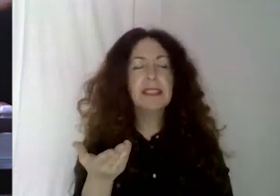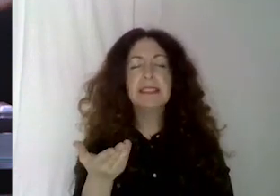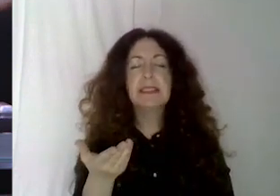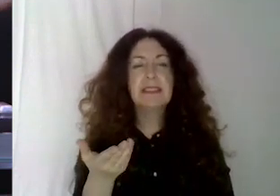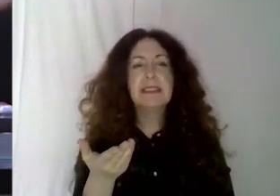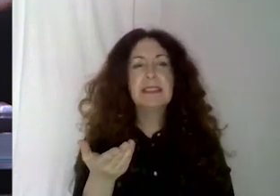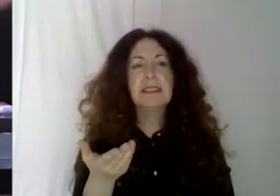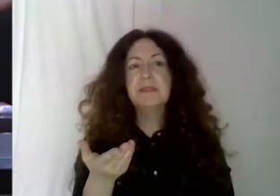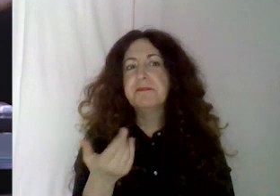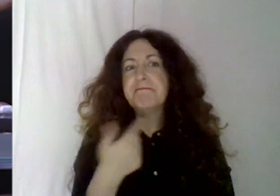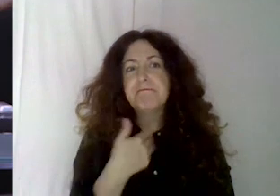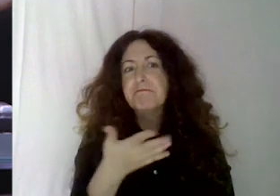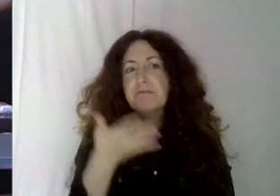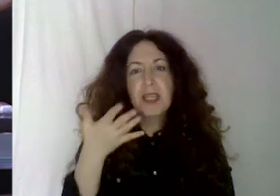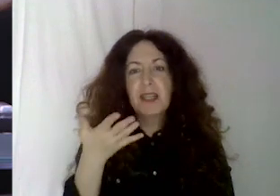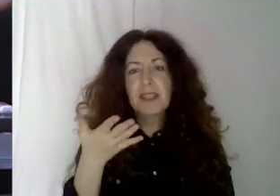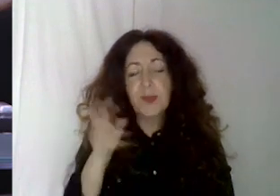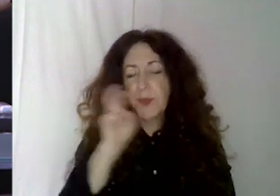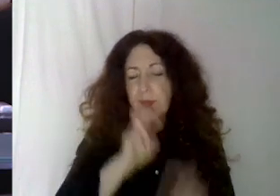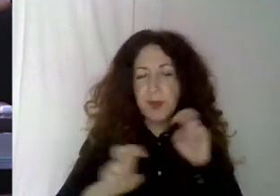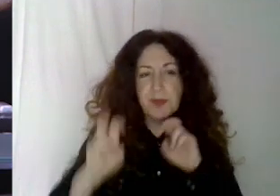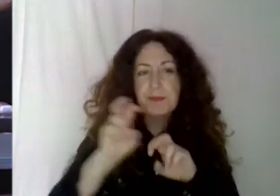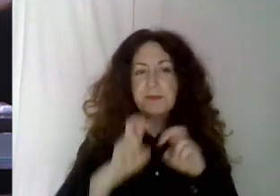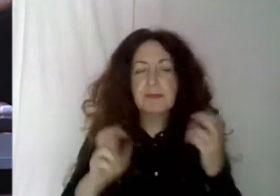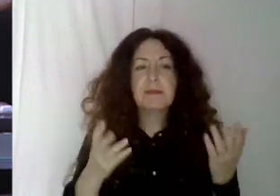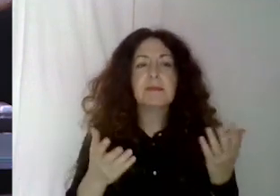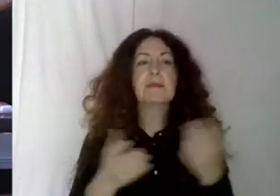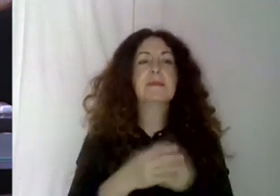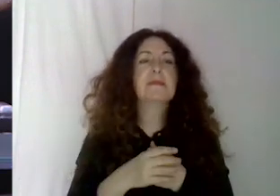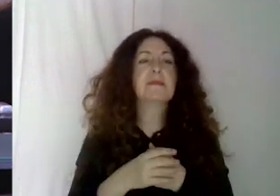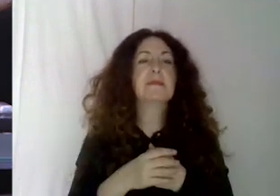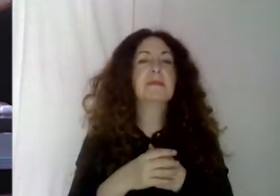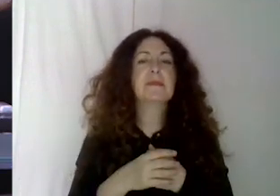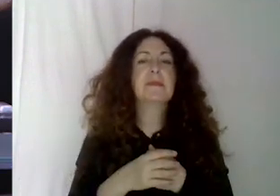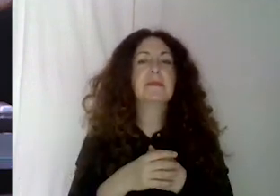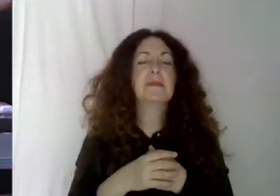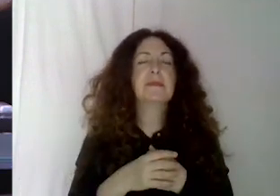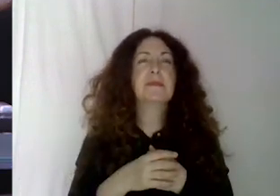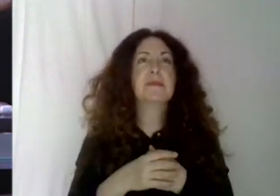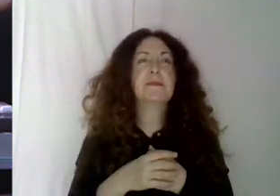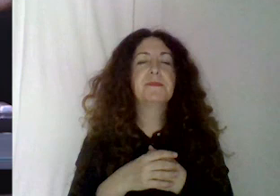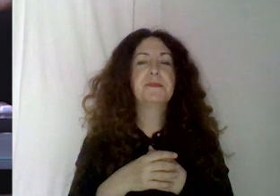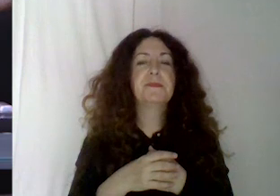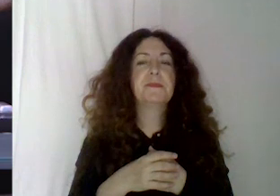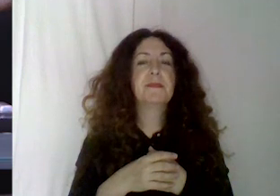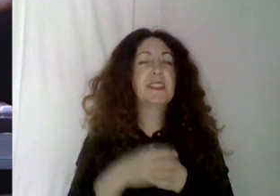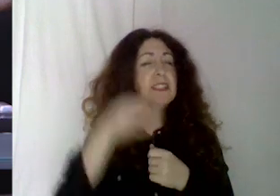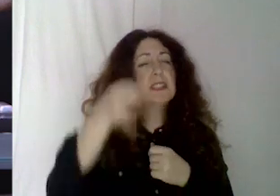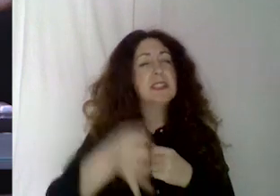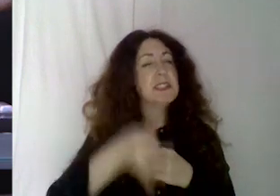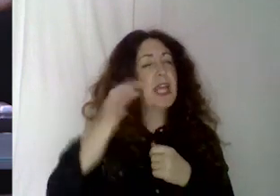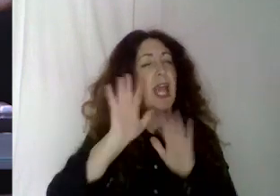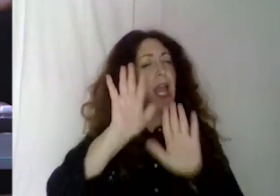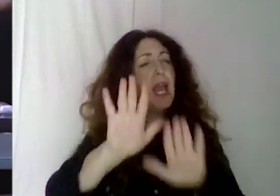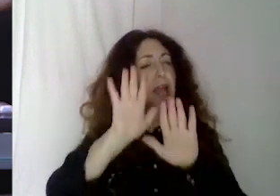Corot, Delacroix, Cézanne, Manet, todas las generaciones de pintoras pasan por Milán para ver